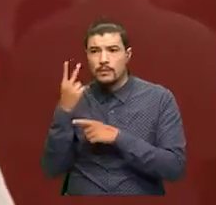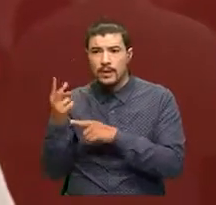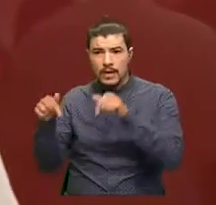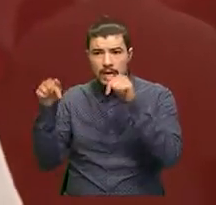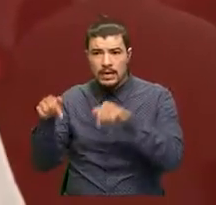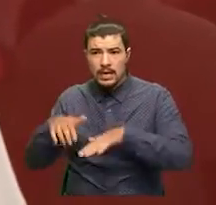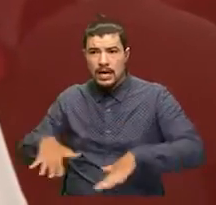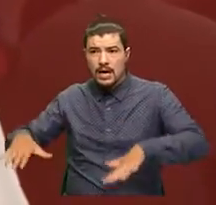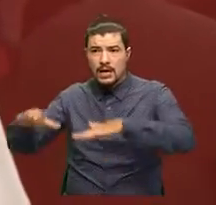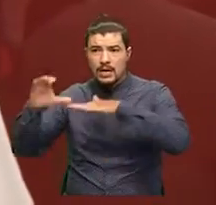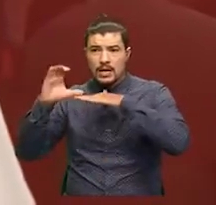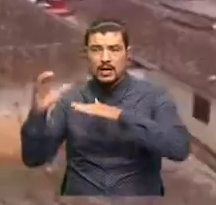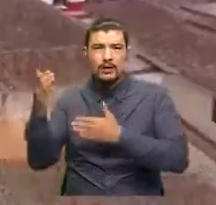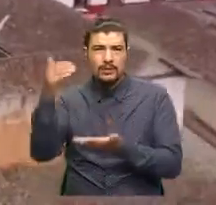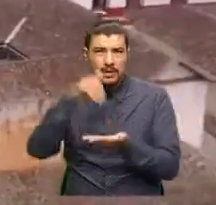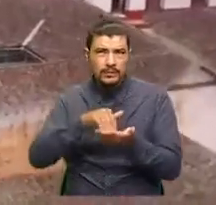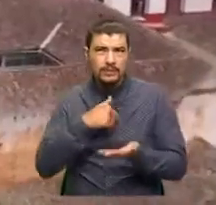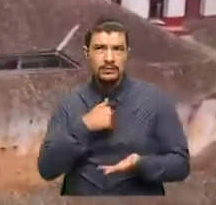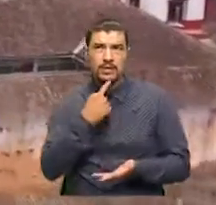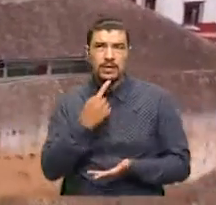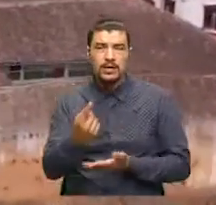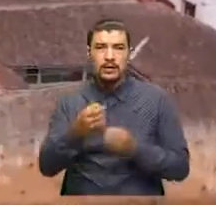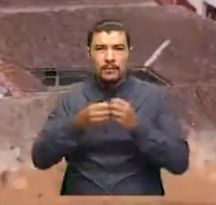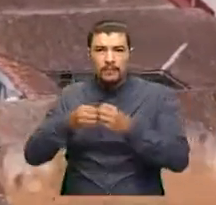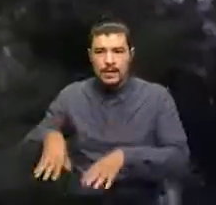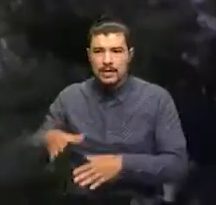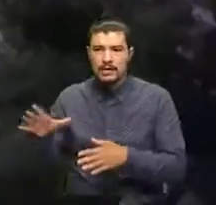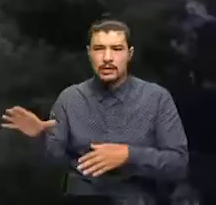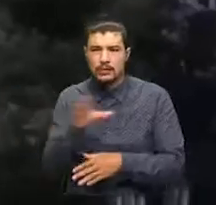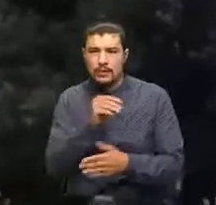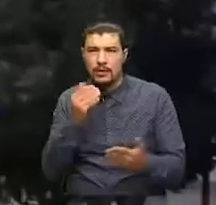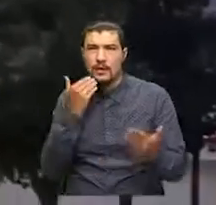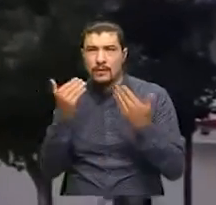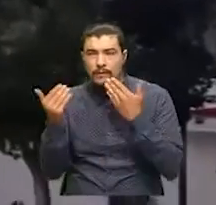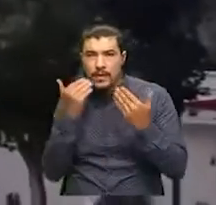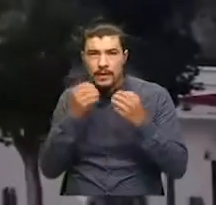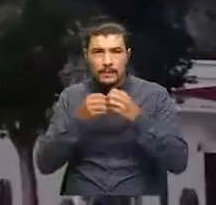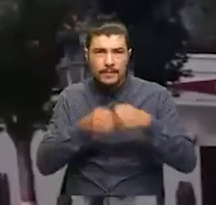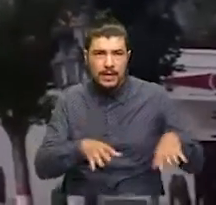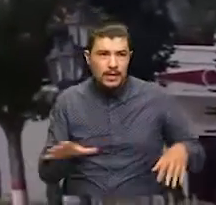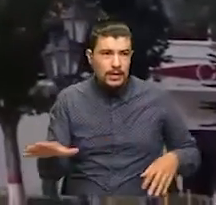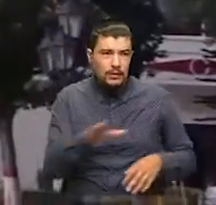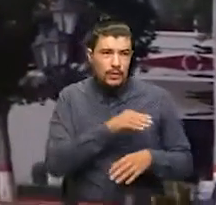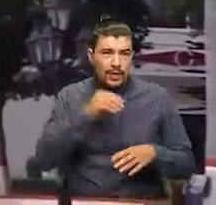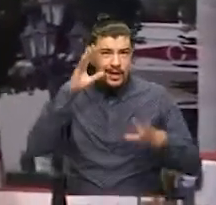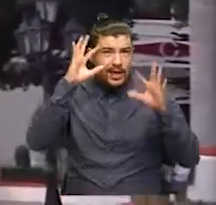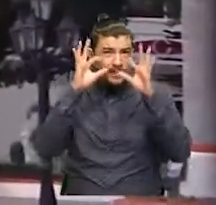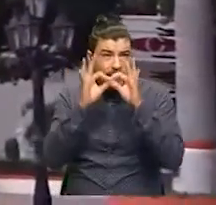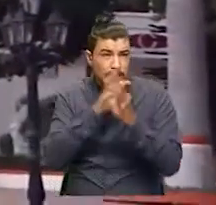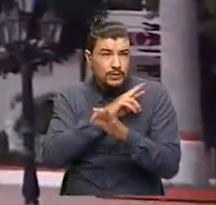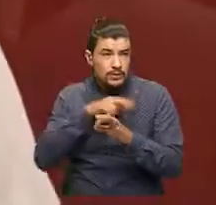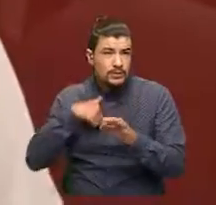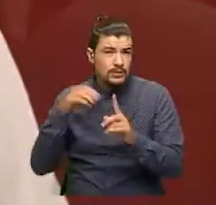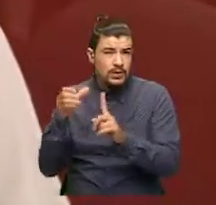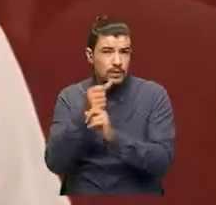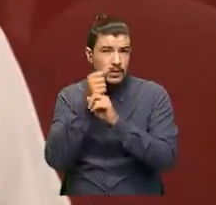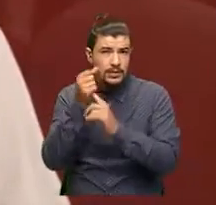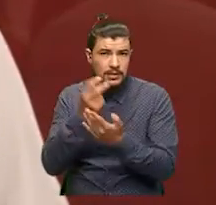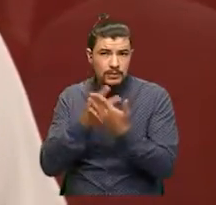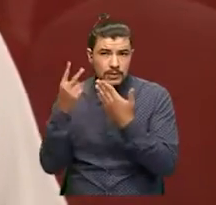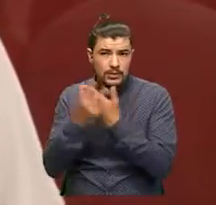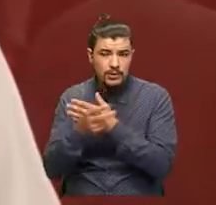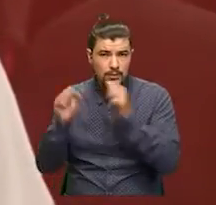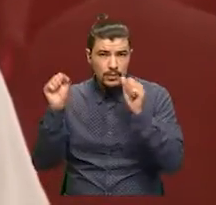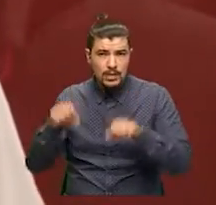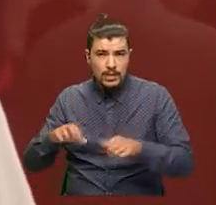región del catatumbo pero vuelve te digo perdimos toda la confianza y toda la fe que teníamos en lograr proyectos que nos ayudarán a cerrar